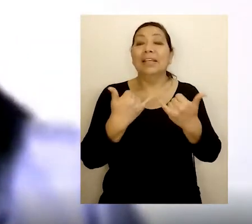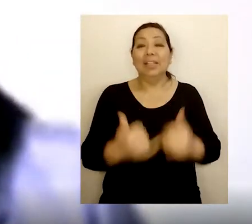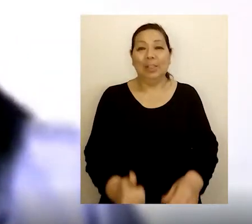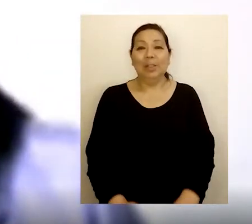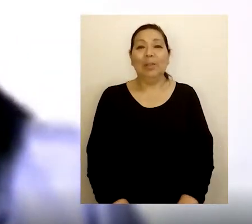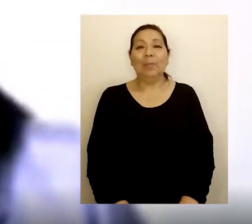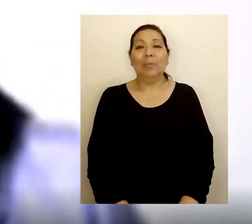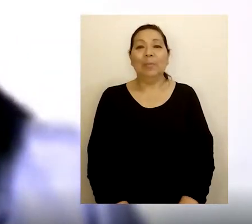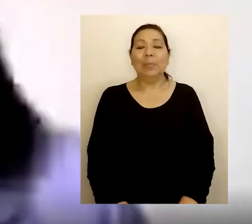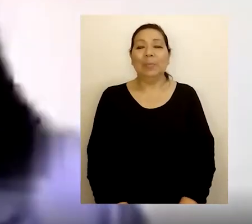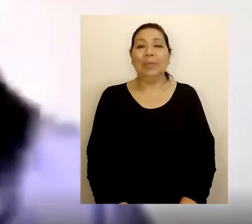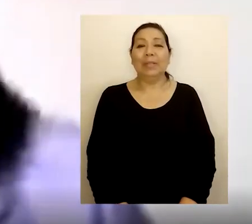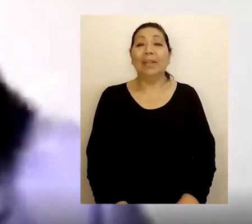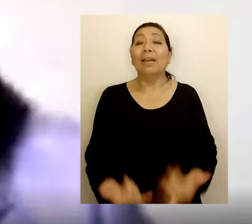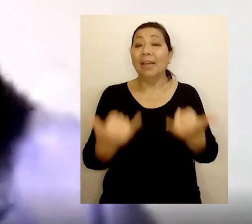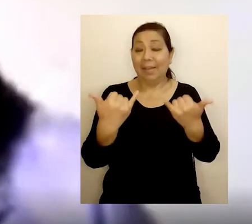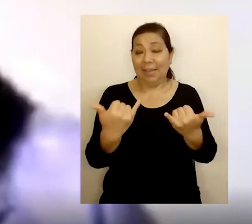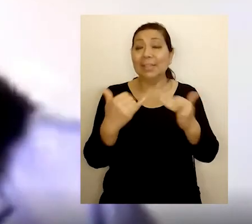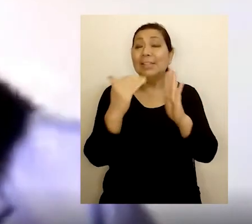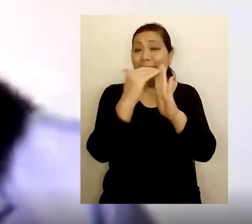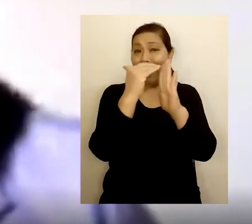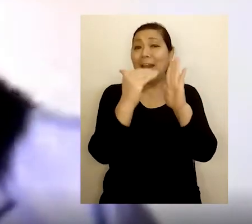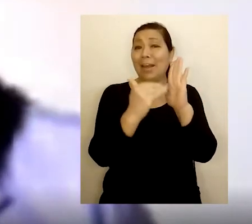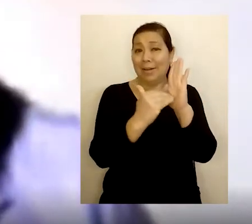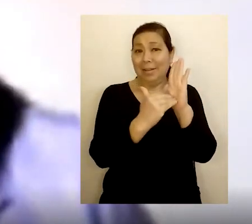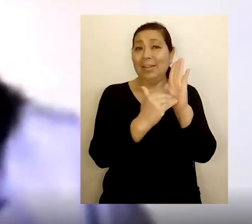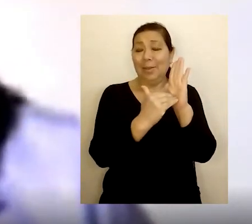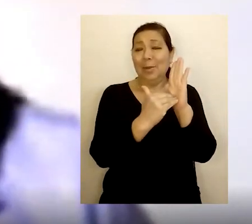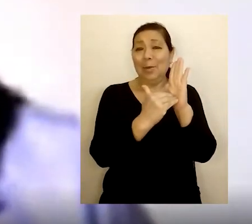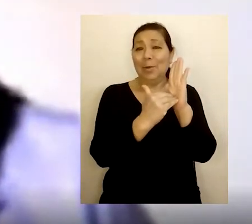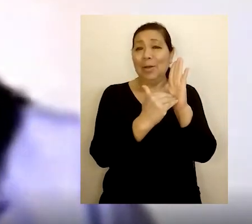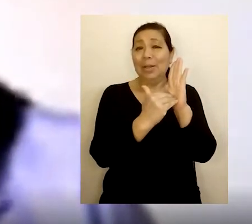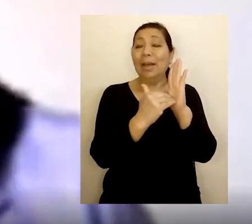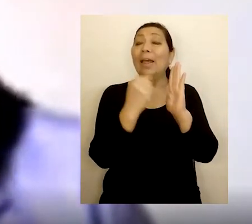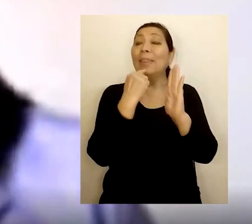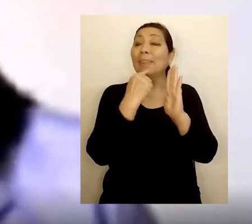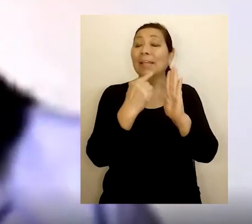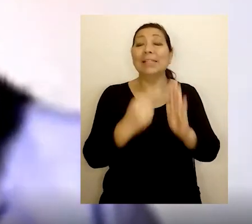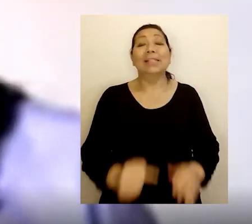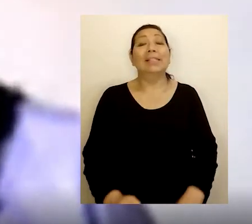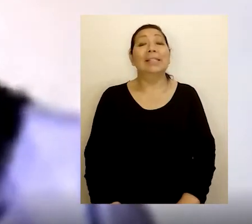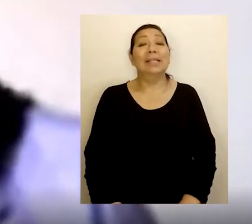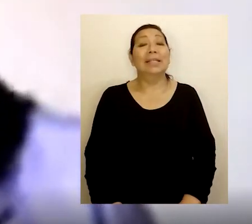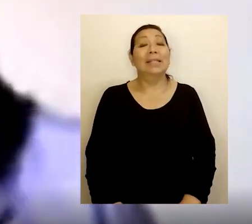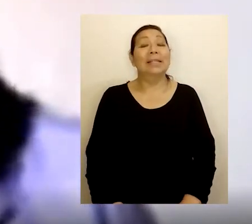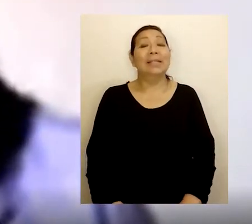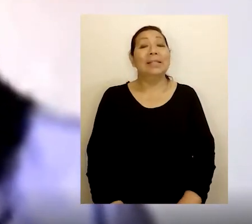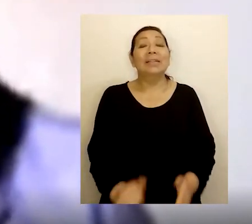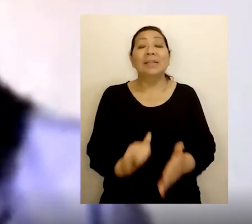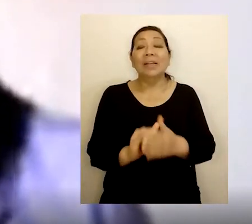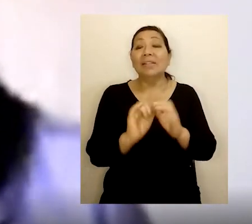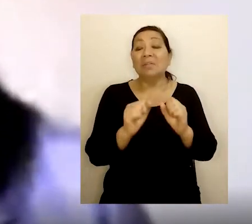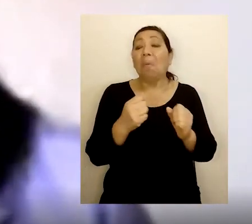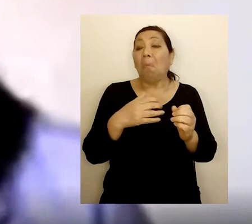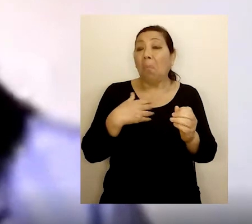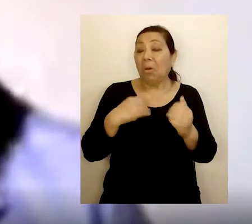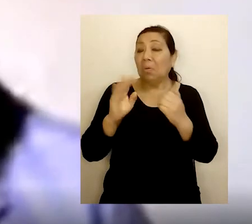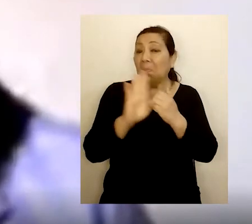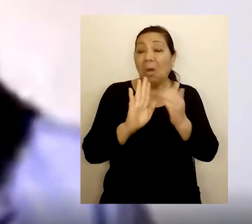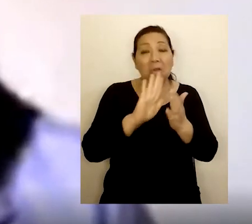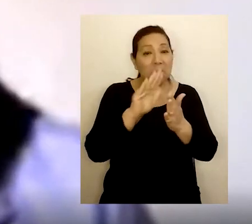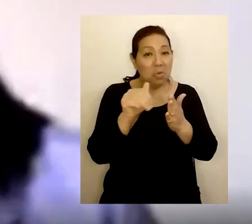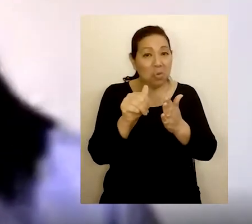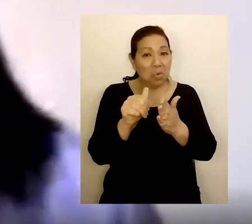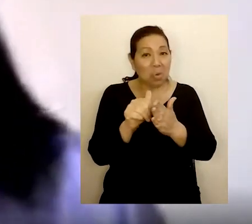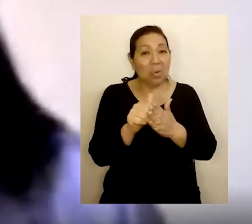caso? Este artículo puntualmente nos señala lo siguiente: la cuestión previa se puede amparar, en todo